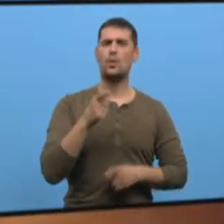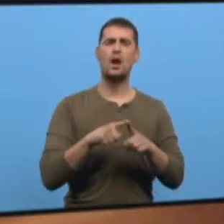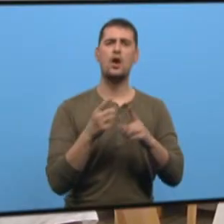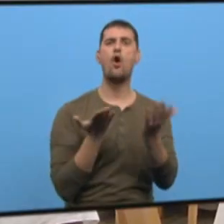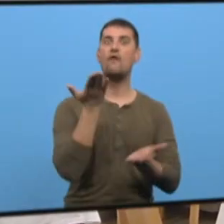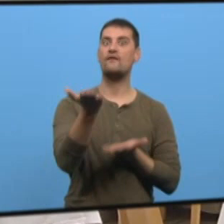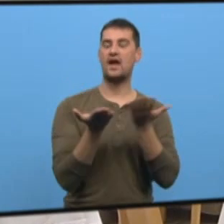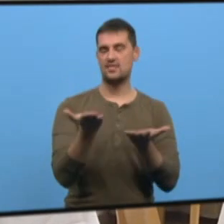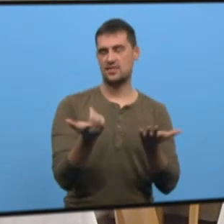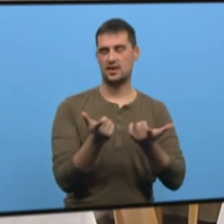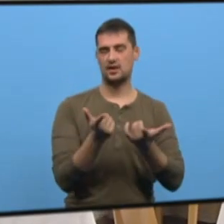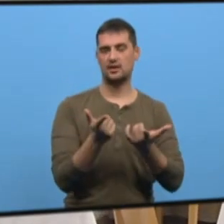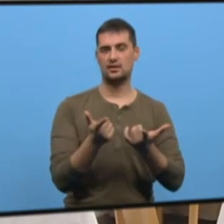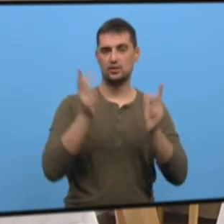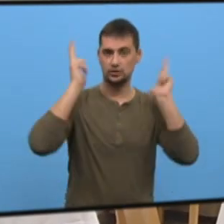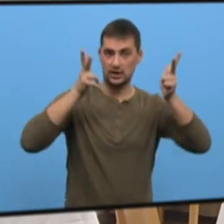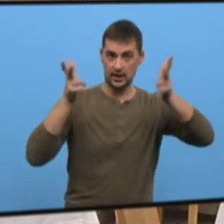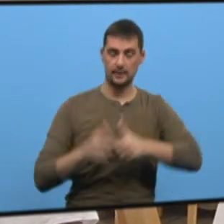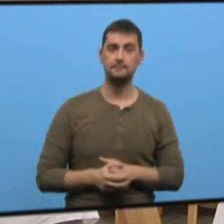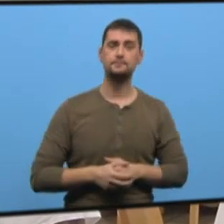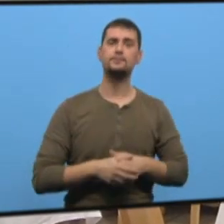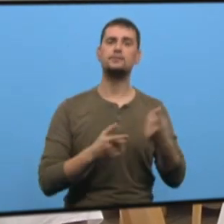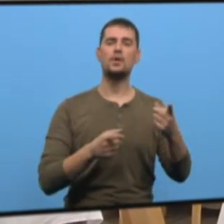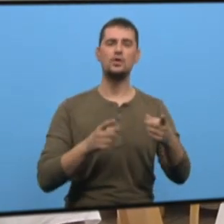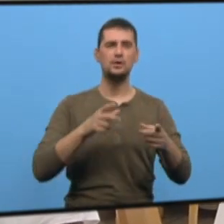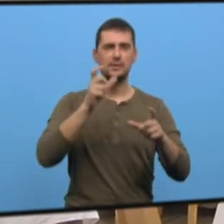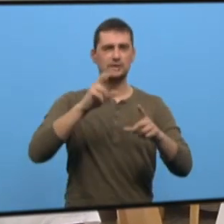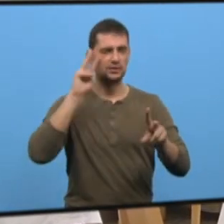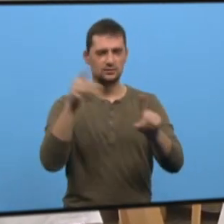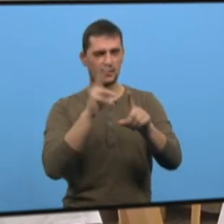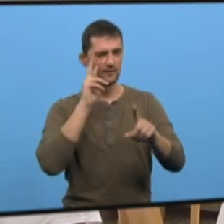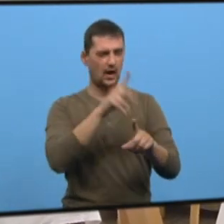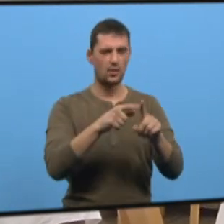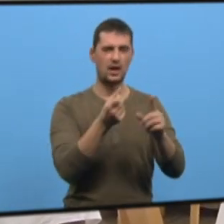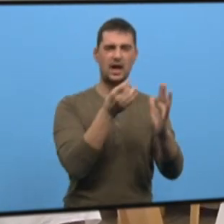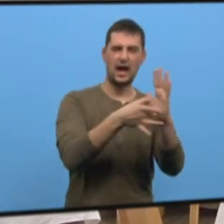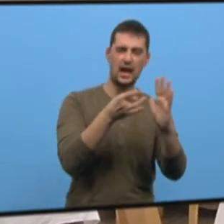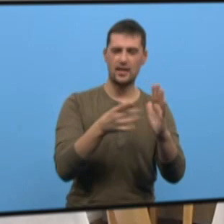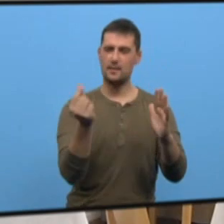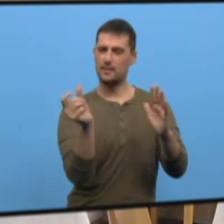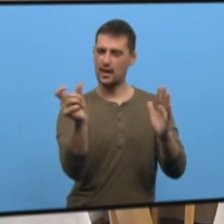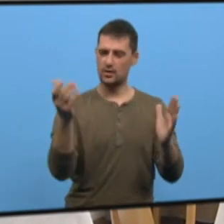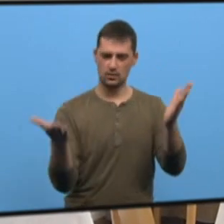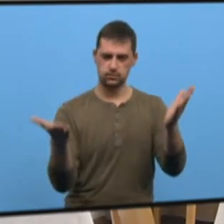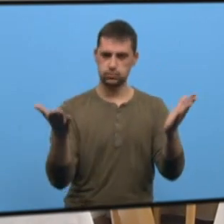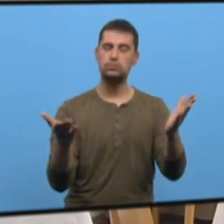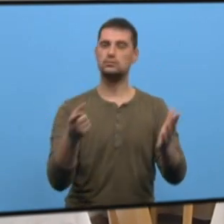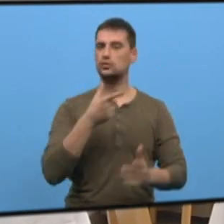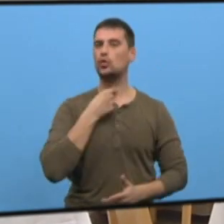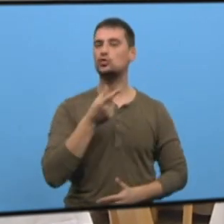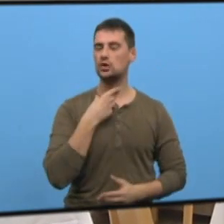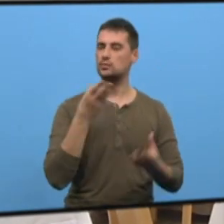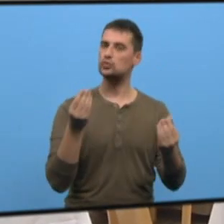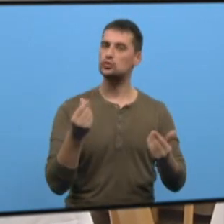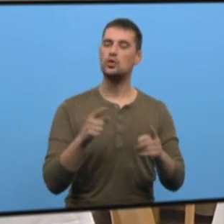hosta los internautas valoraron la relación calidad precio de los establecimientos de hostelería en general les gusta mucho la oferta